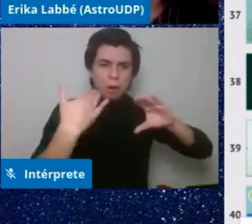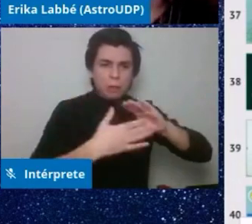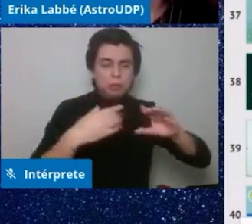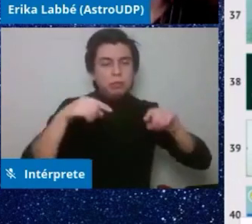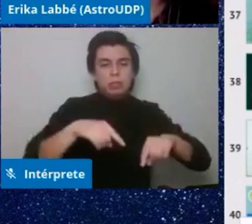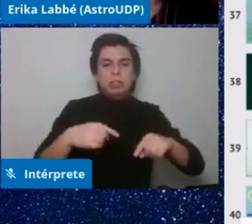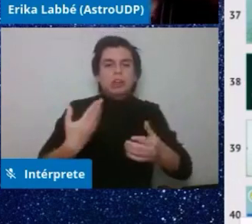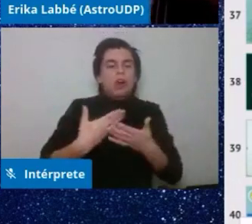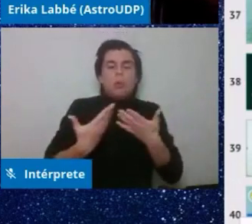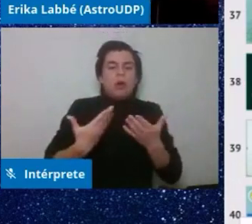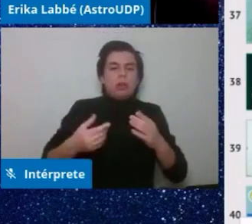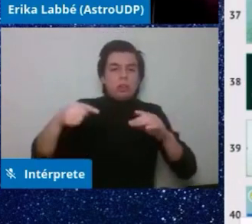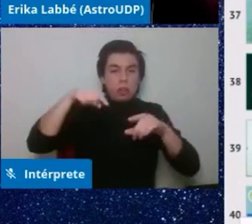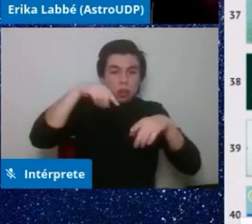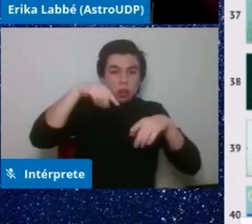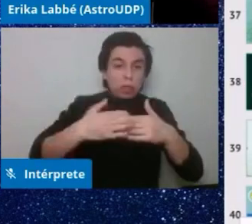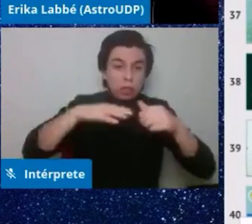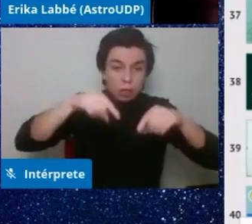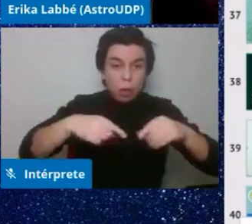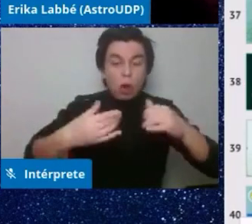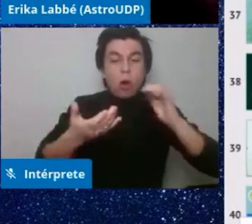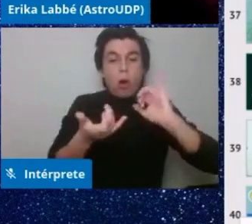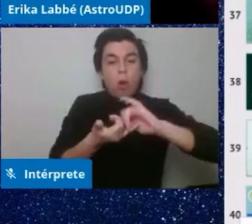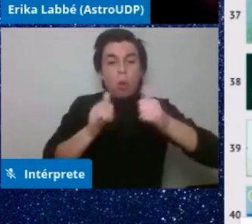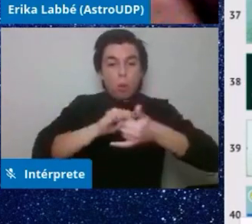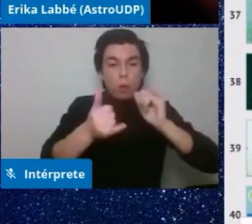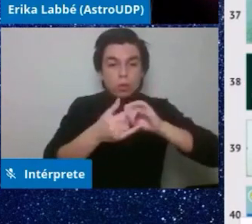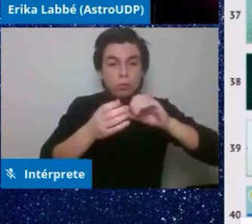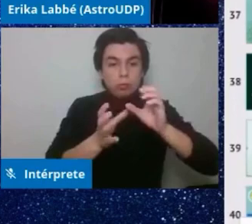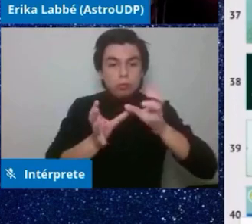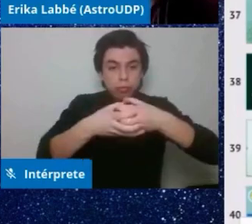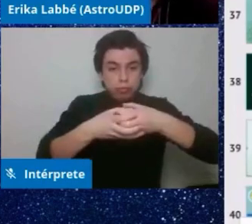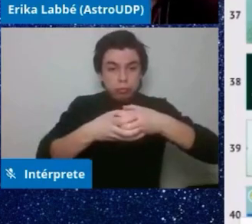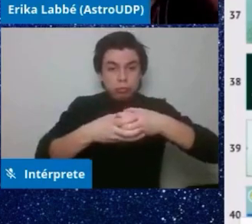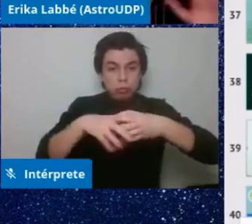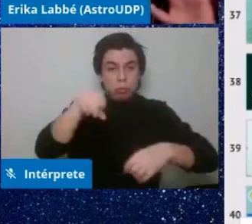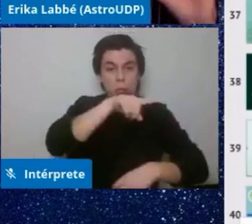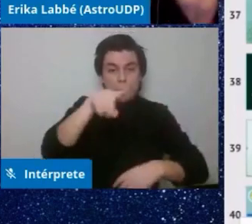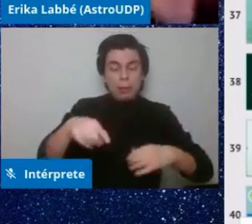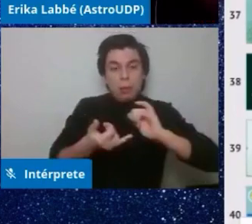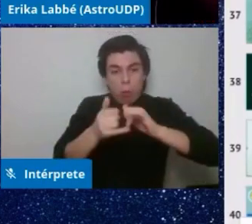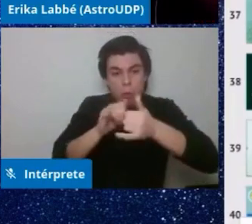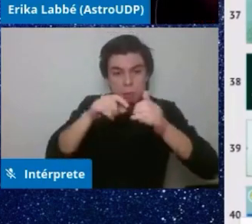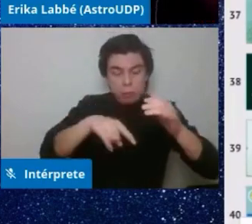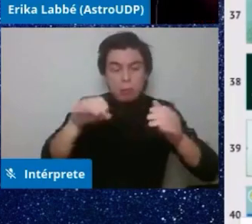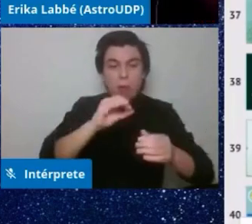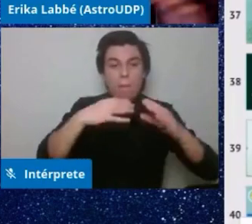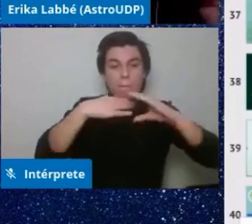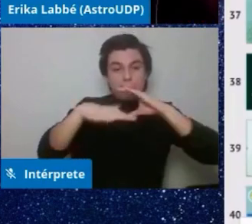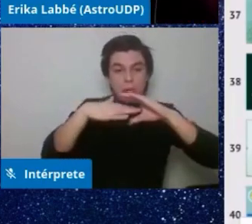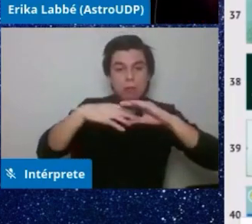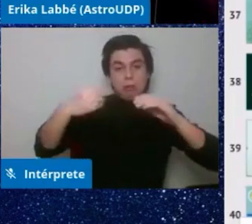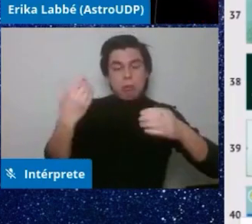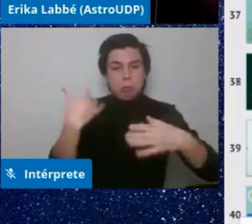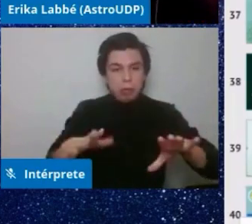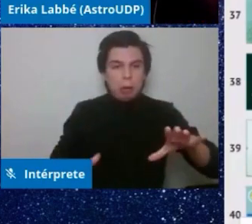WhatsApp. Así que con esa información, con un teléfono y con un mail, los dejamos metidos en el